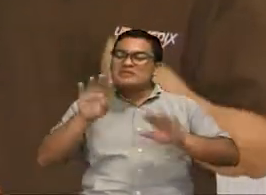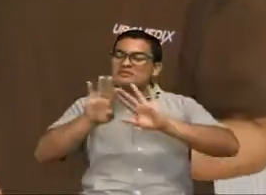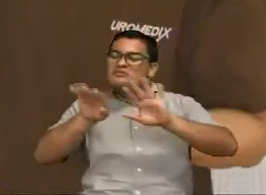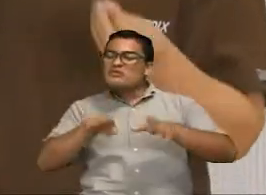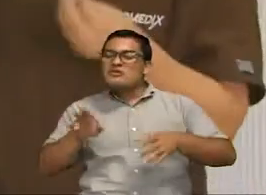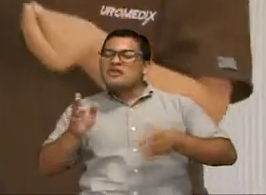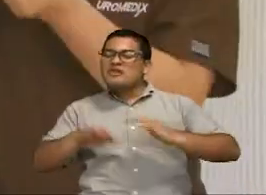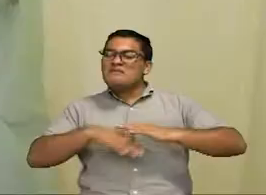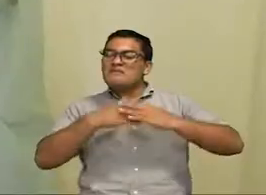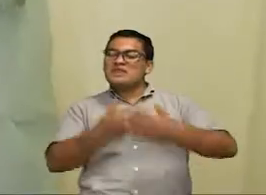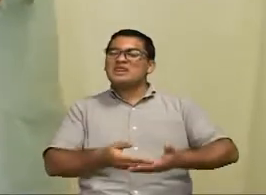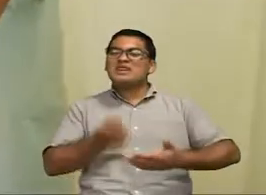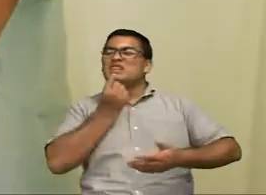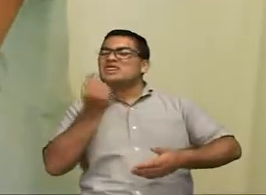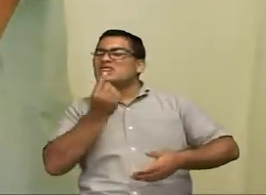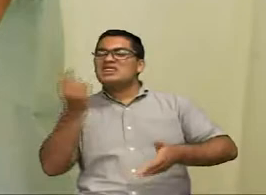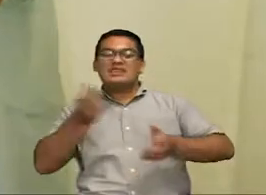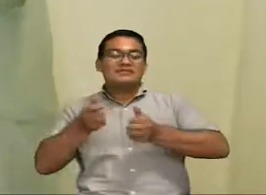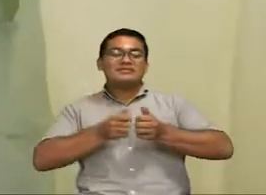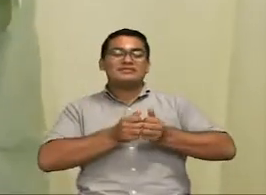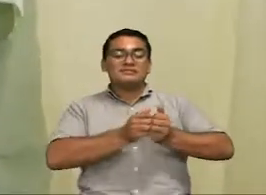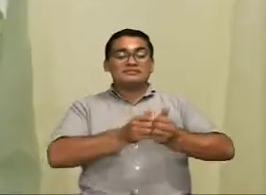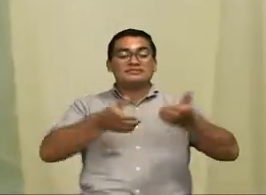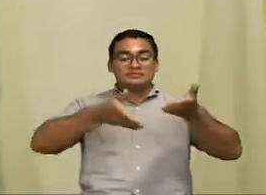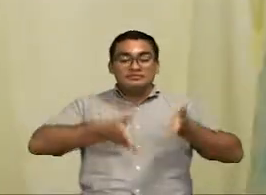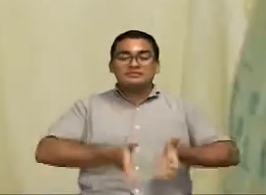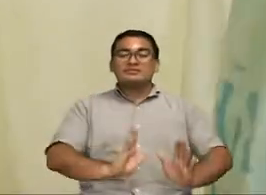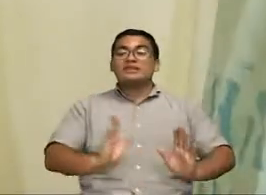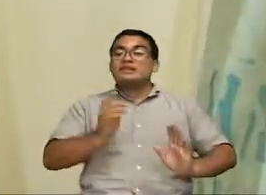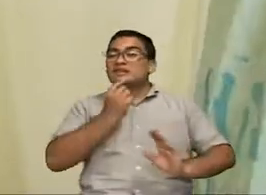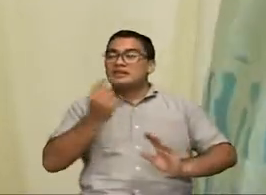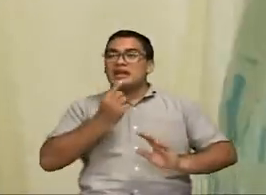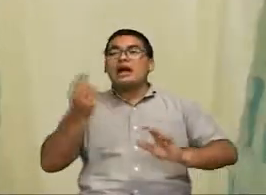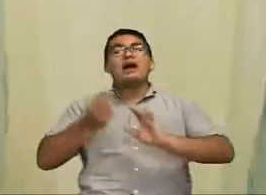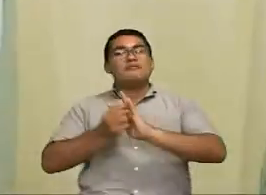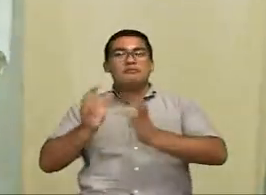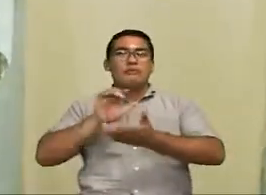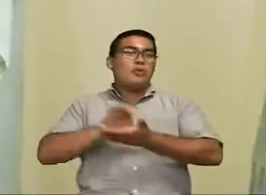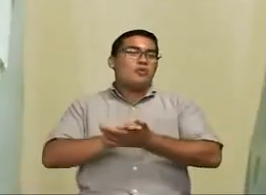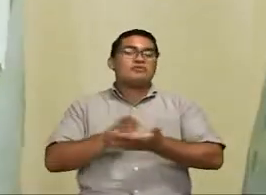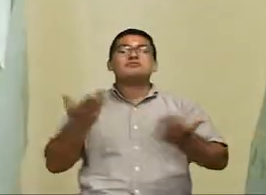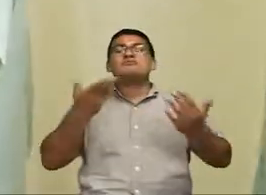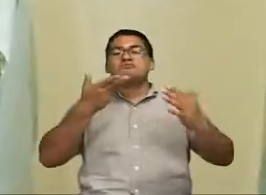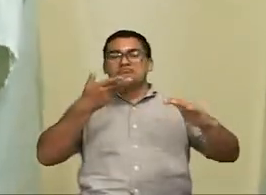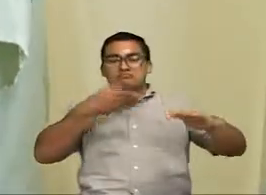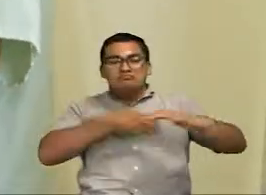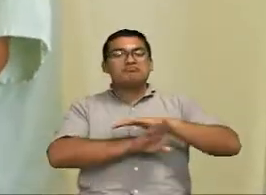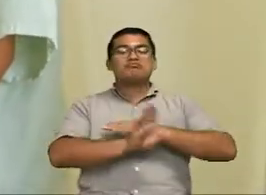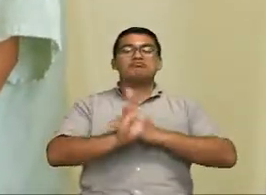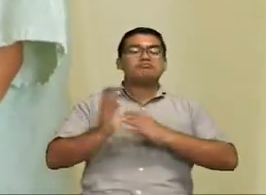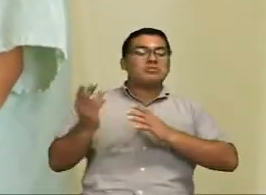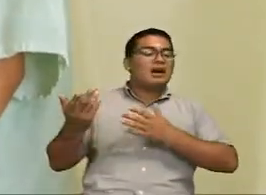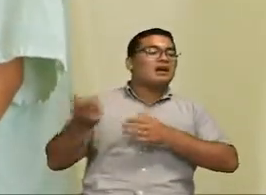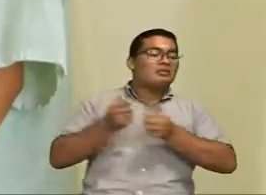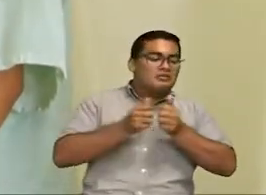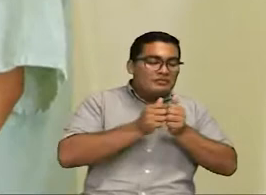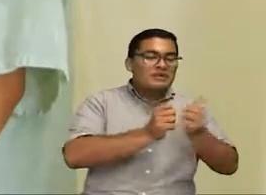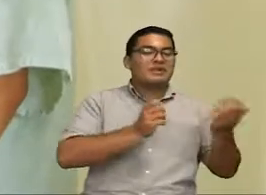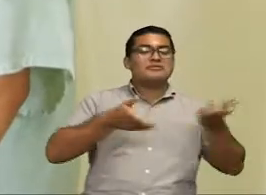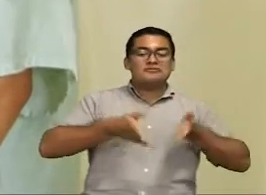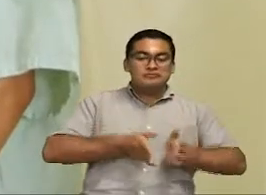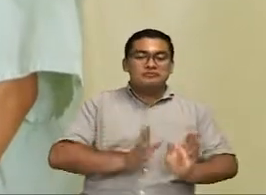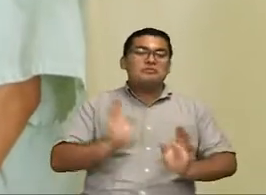con quién quiere estar en ese momento. Si ella nos dice con su pareja, entonces entra la pareja, con su mamá, entra su mamá,